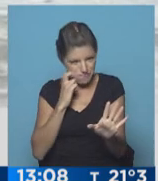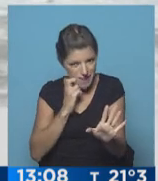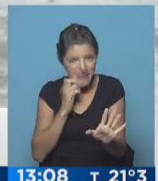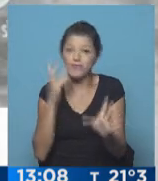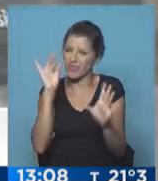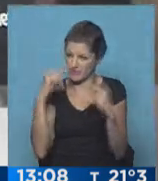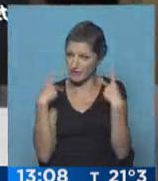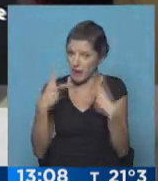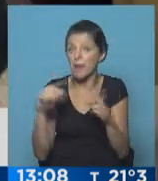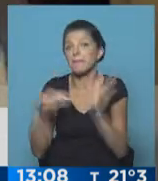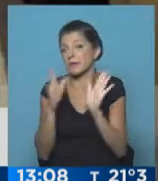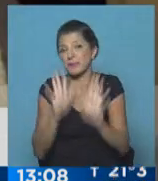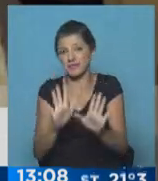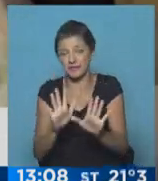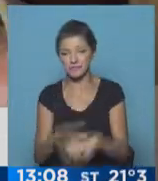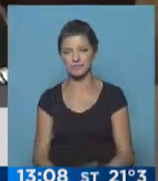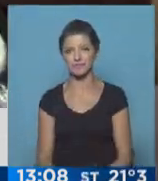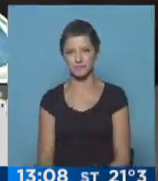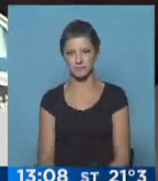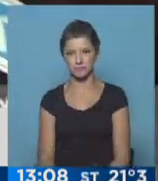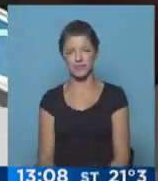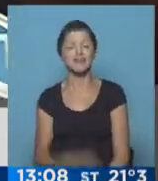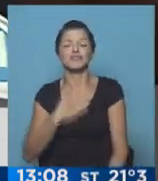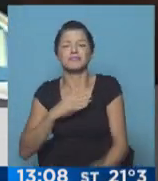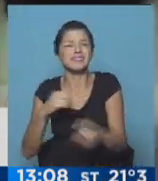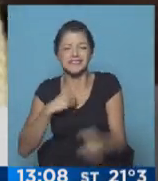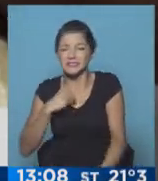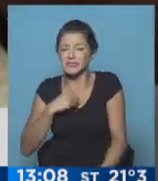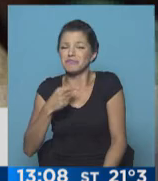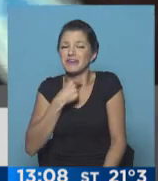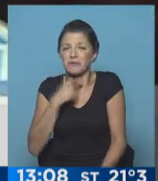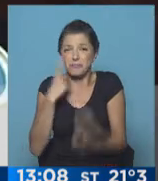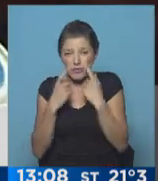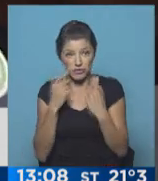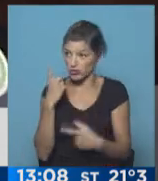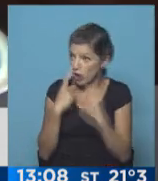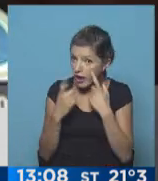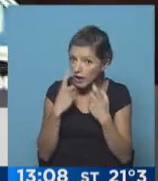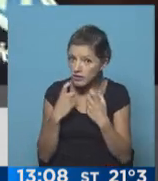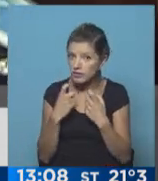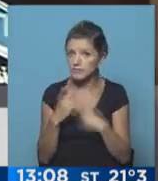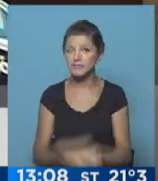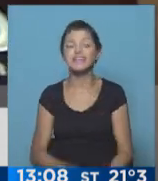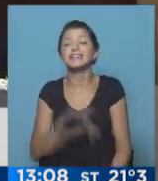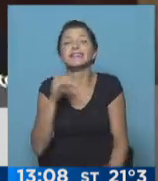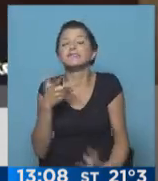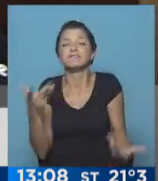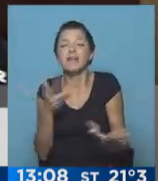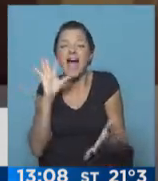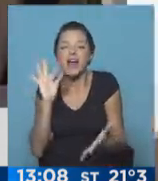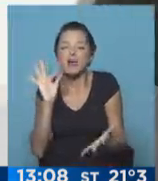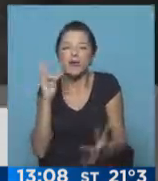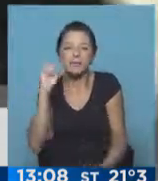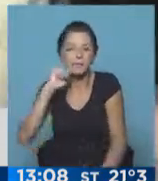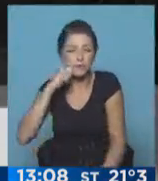hicimos. No sé, me emociona, tengo ganas de llorar. ¿Ganas de llorar? ¿Qué sé yo, una cosa tan